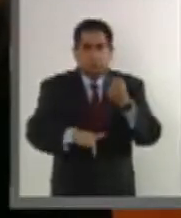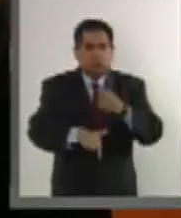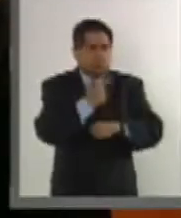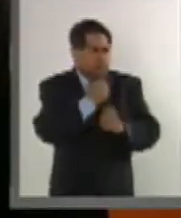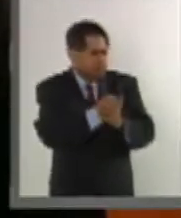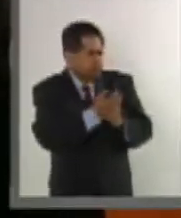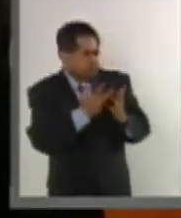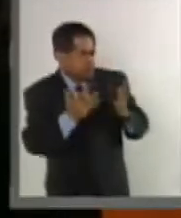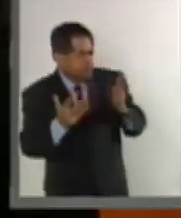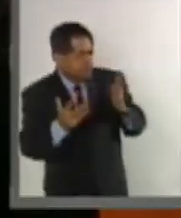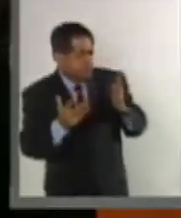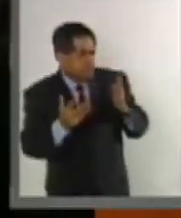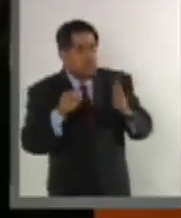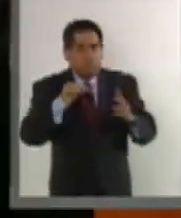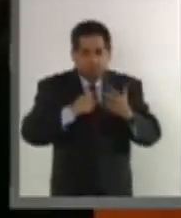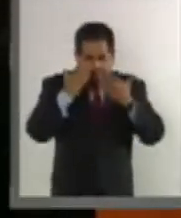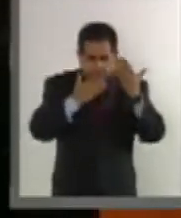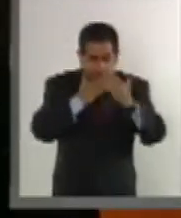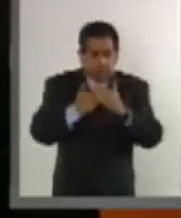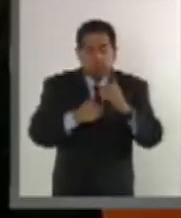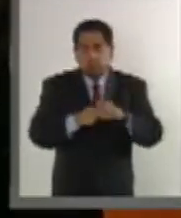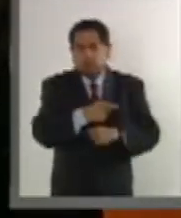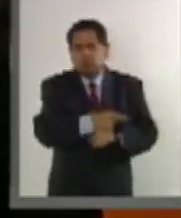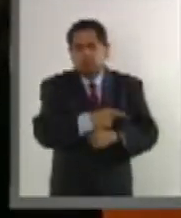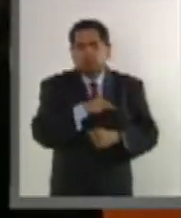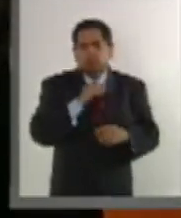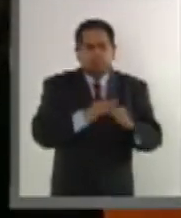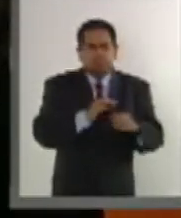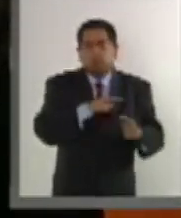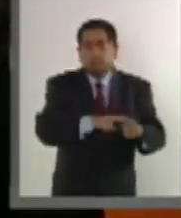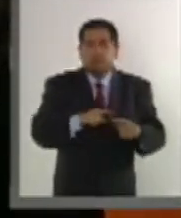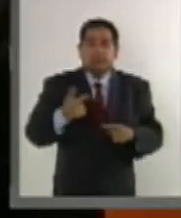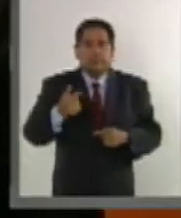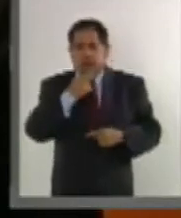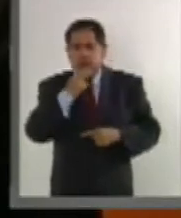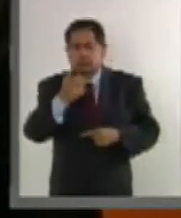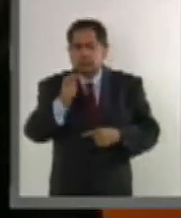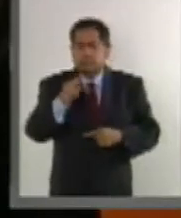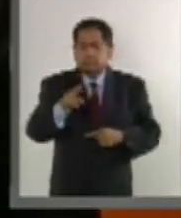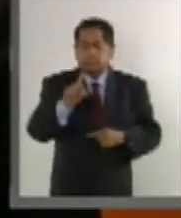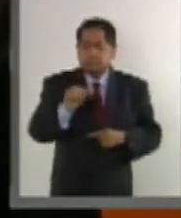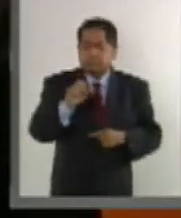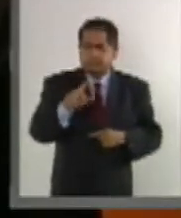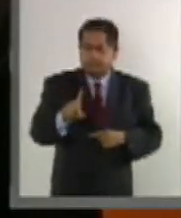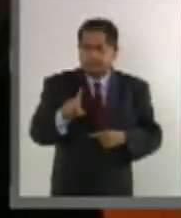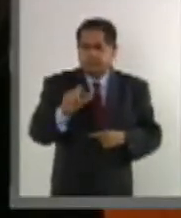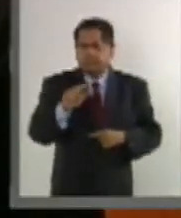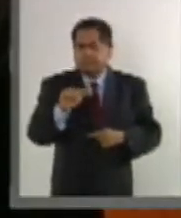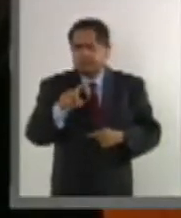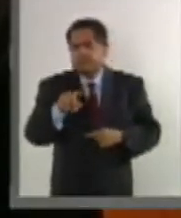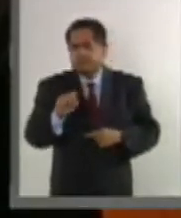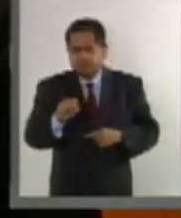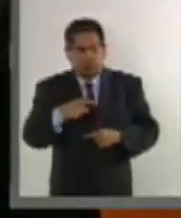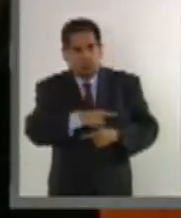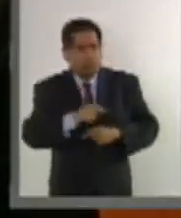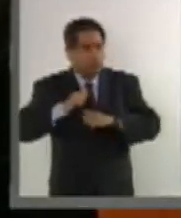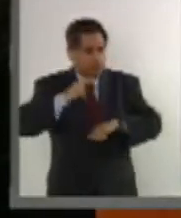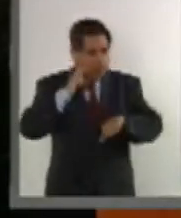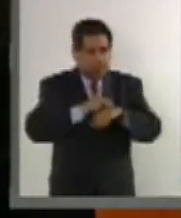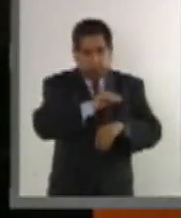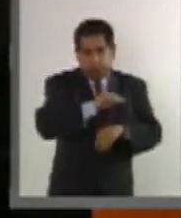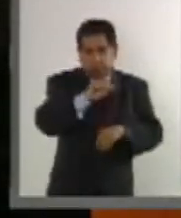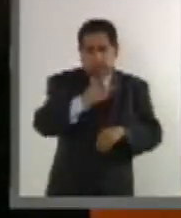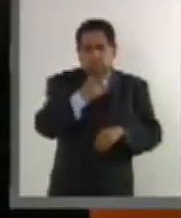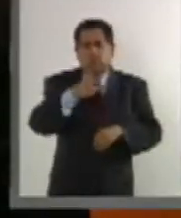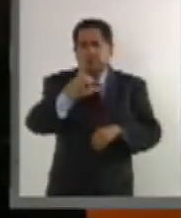14 nombramientos que hoy analizamos, y el del ciudadano Héctor Daniel Dávalos Martínez, como cónsul titular en la ciudad de San Juan,